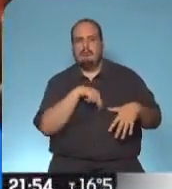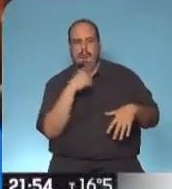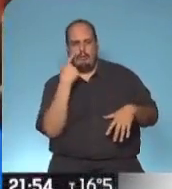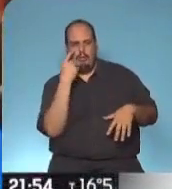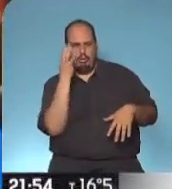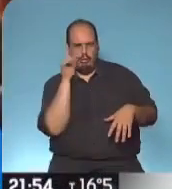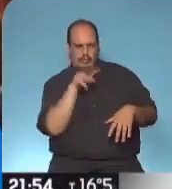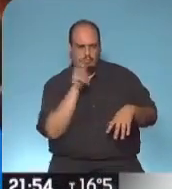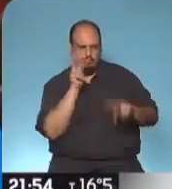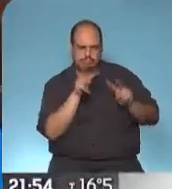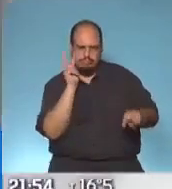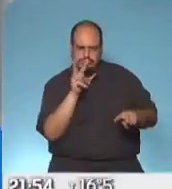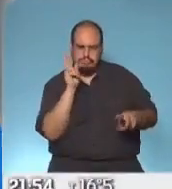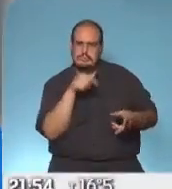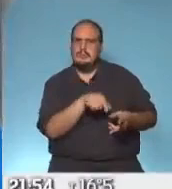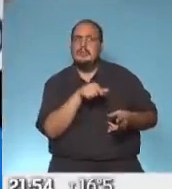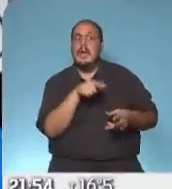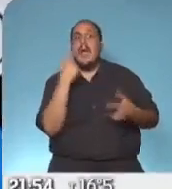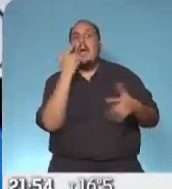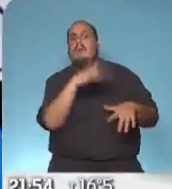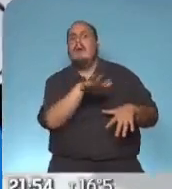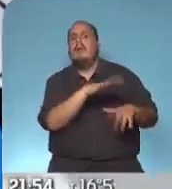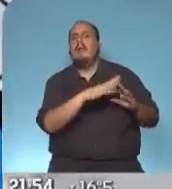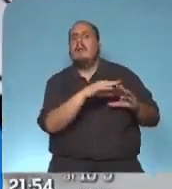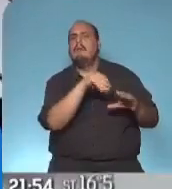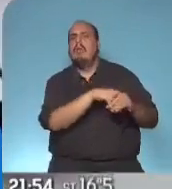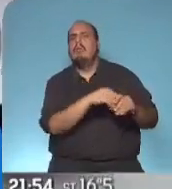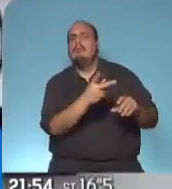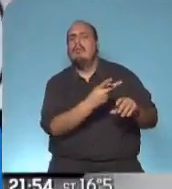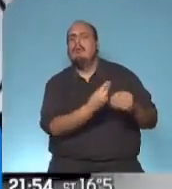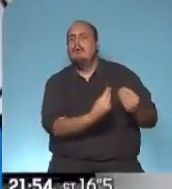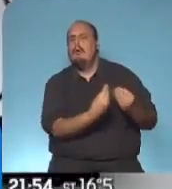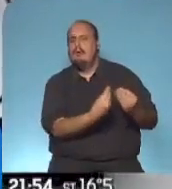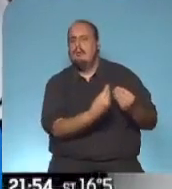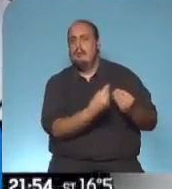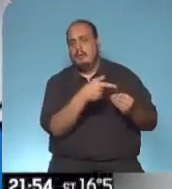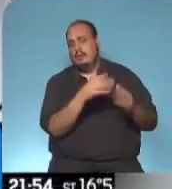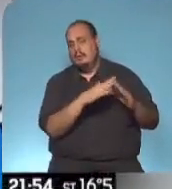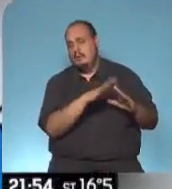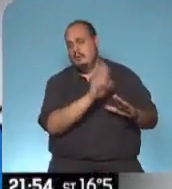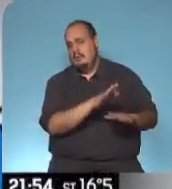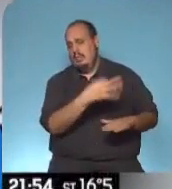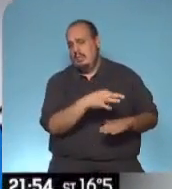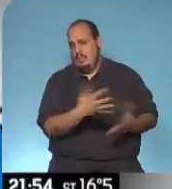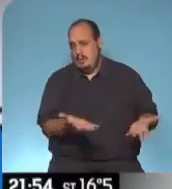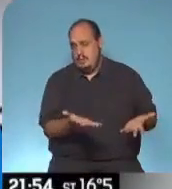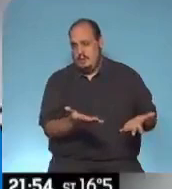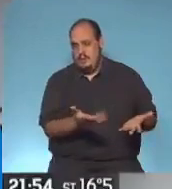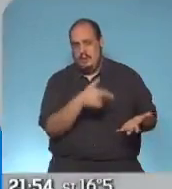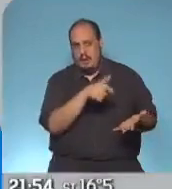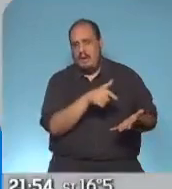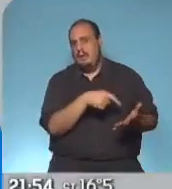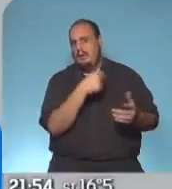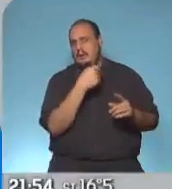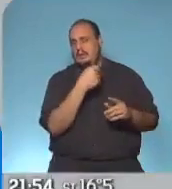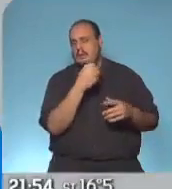las situaciones que posiblemente se estén dando, ¿no? A partir de la necesidad de quedarse en el hogar, que es un lugar donde se reitera